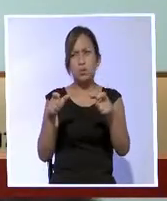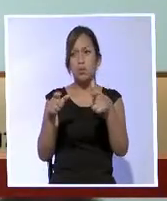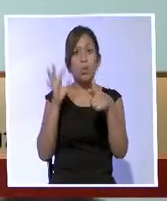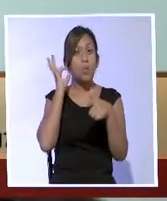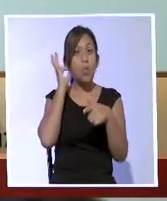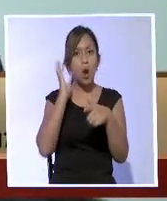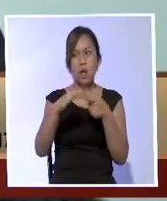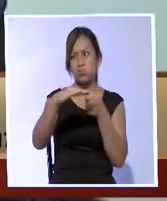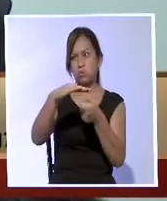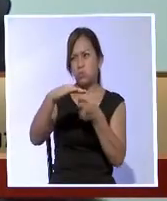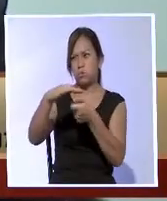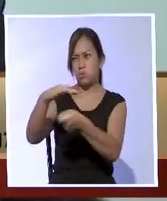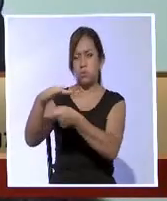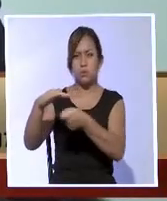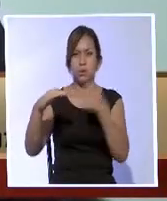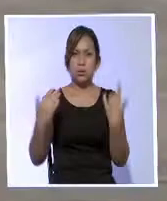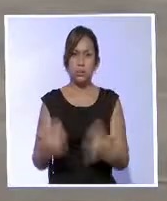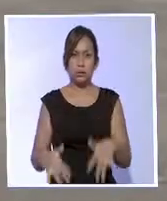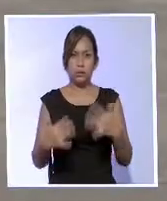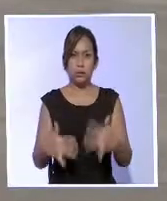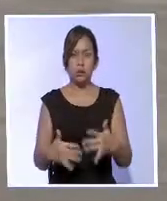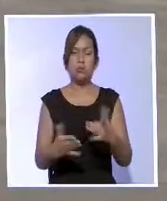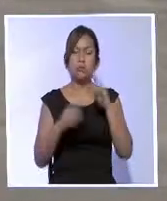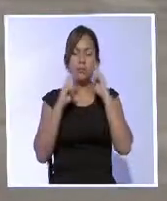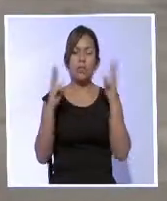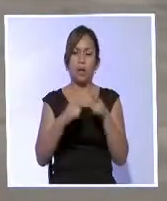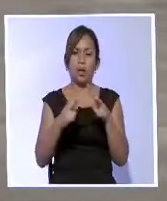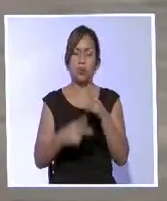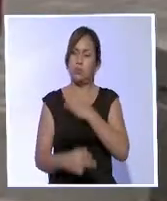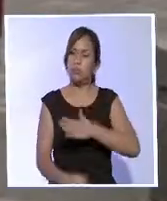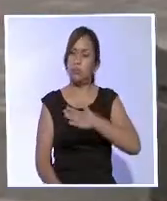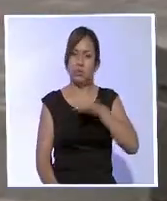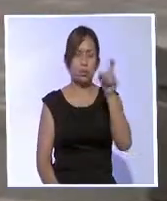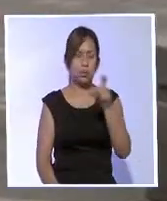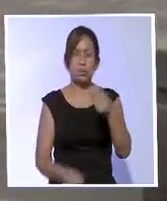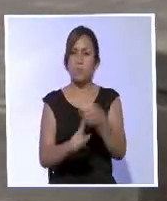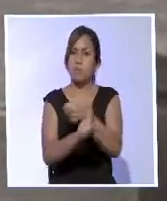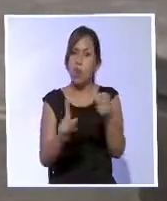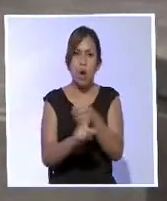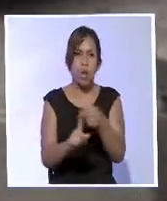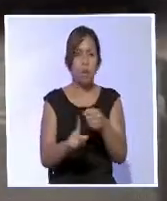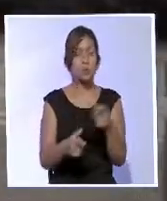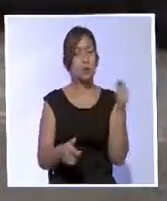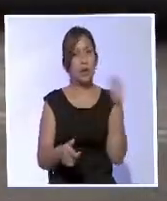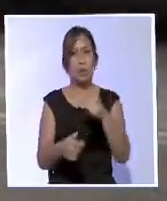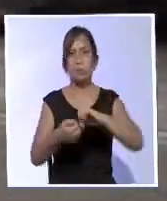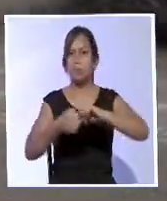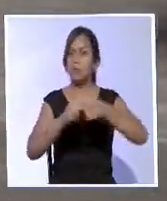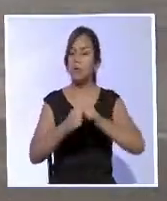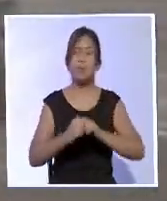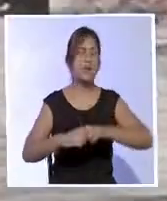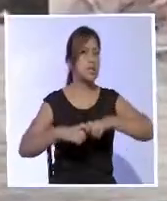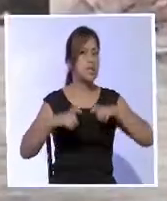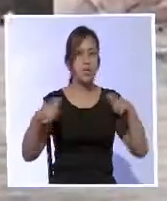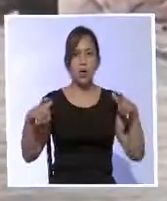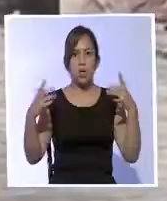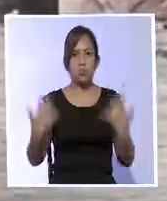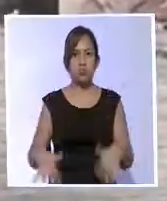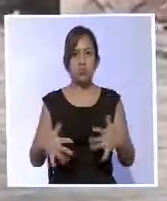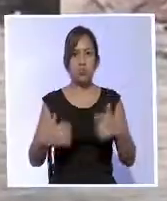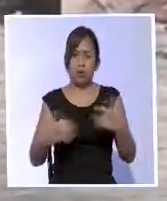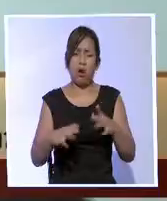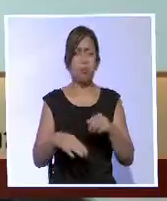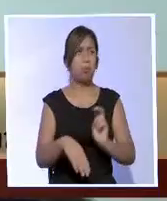ecuador por ello dijo es fundamental que se reconozca la violencia de género como un problema estructural que se está naturalizando en la